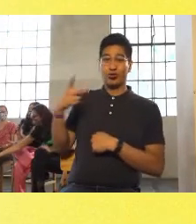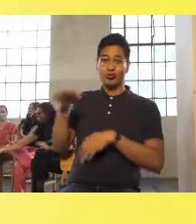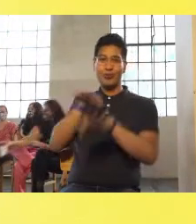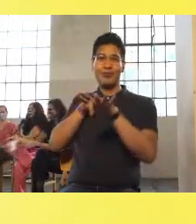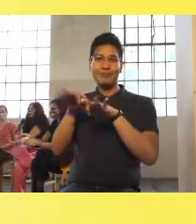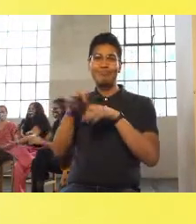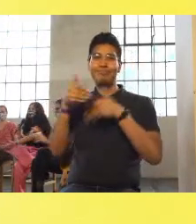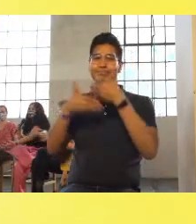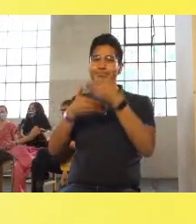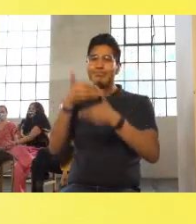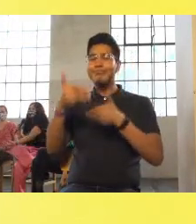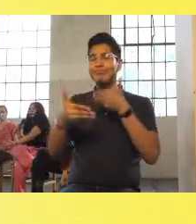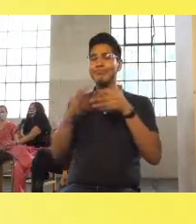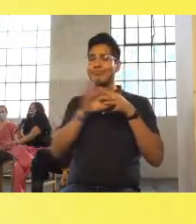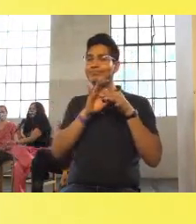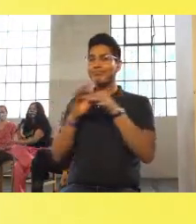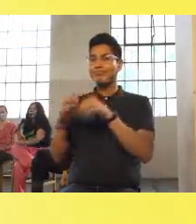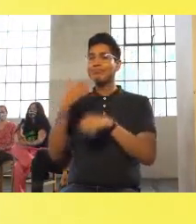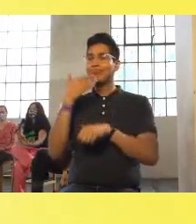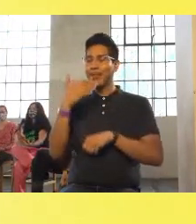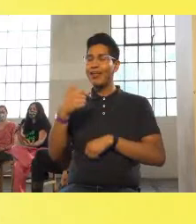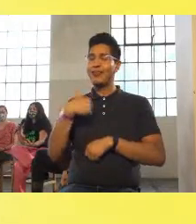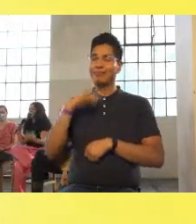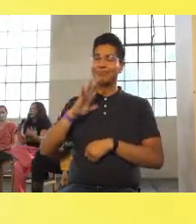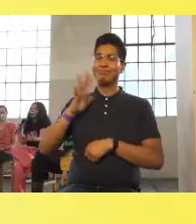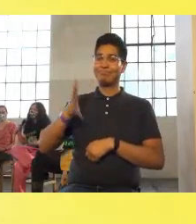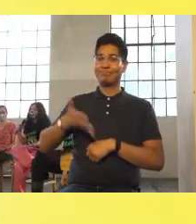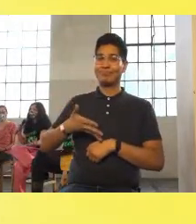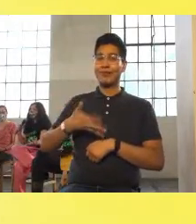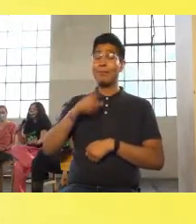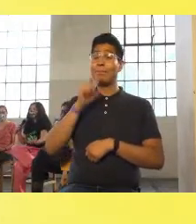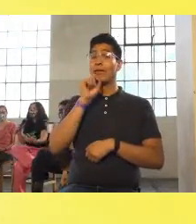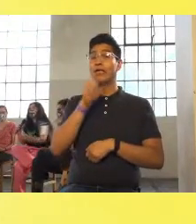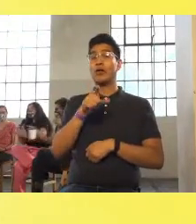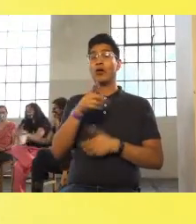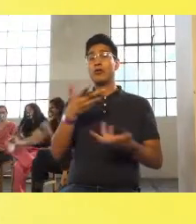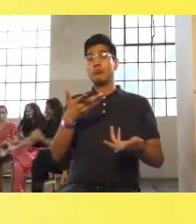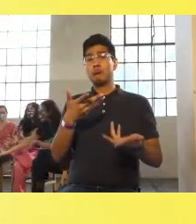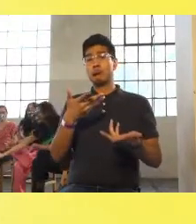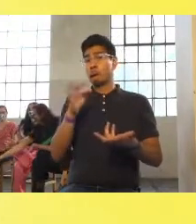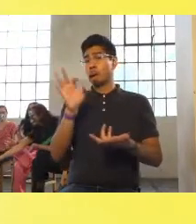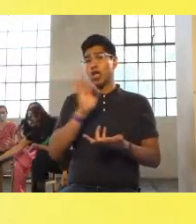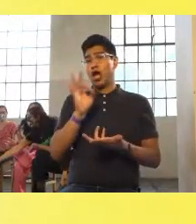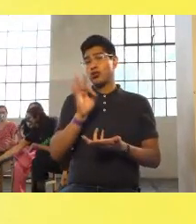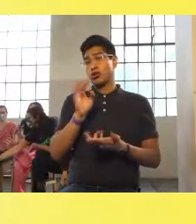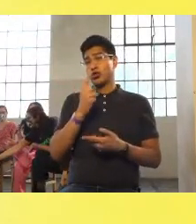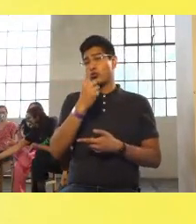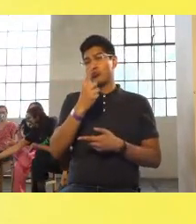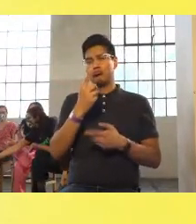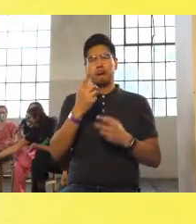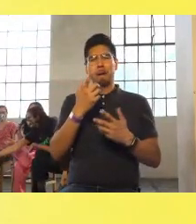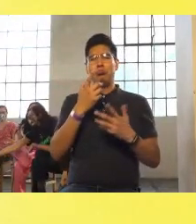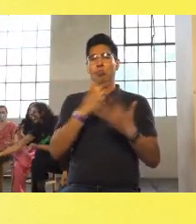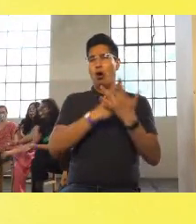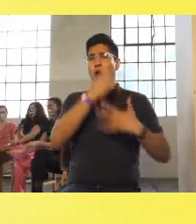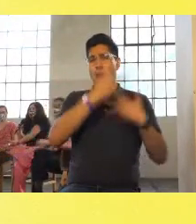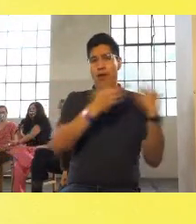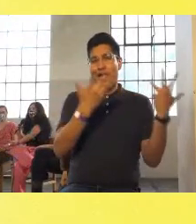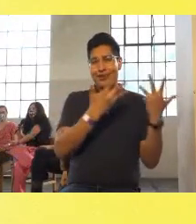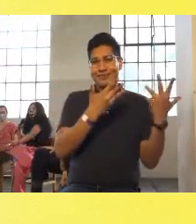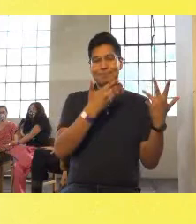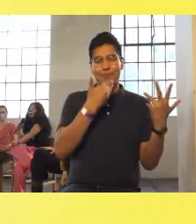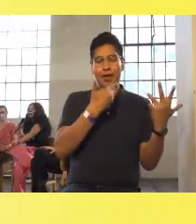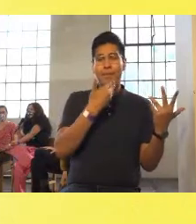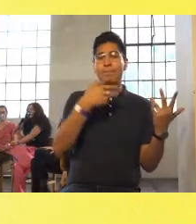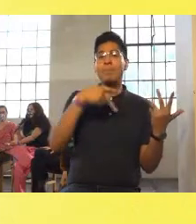en este camino por esta misma lucha y de decir, ¿sabes qué? Yo ya no solo comparto esto, sino también estoy haciendo estas otras acciones que